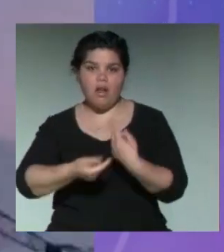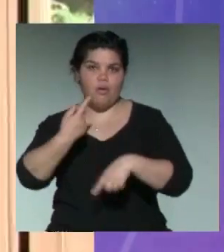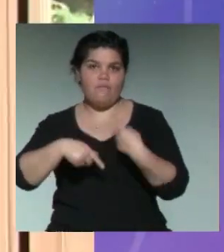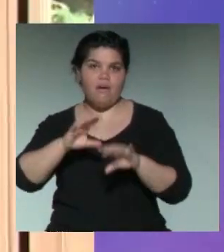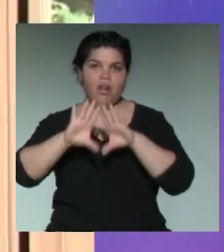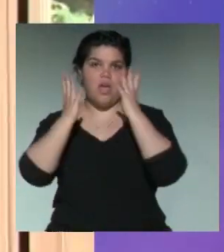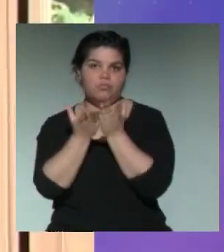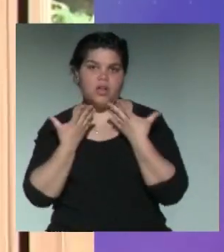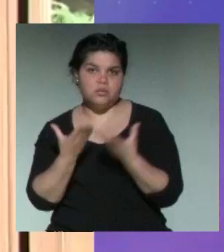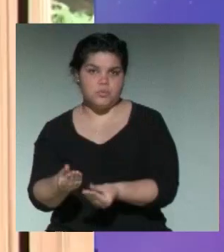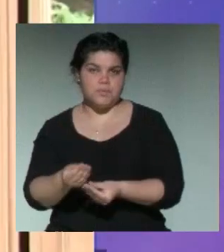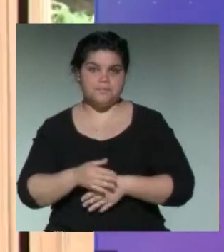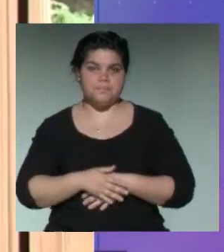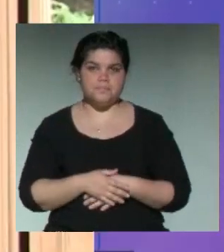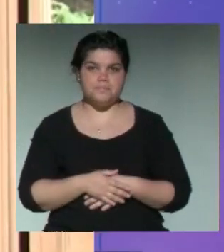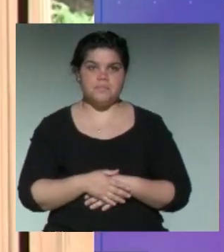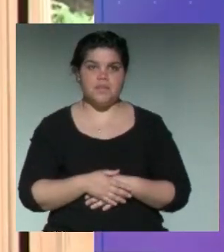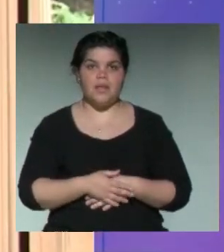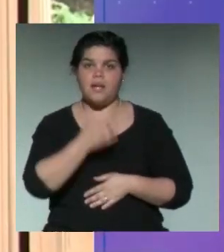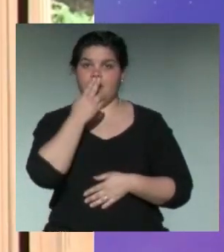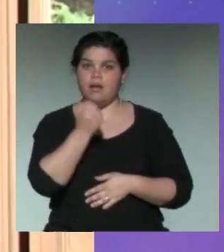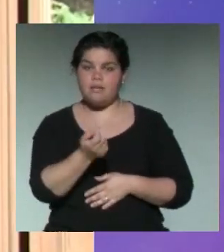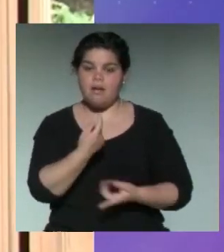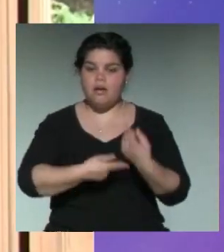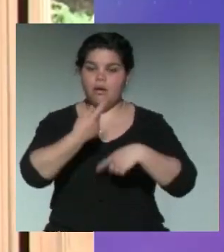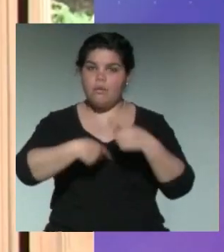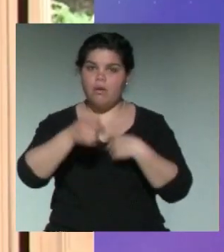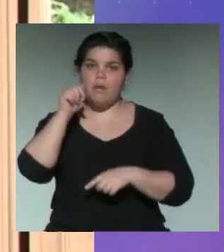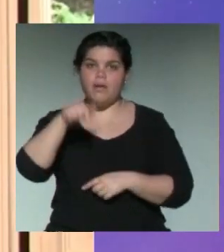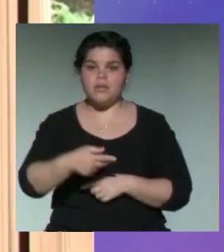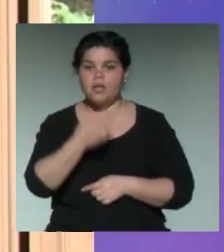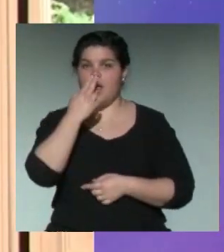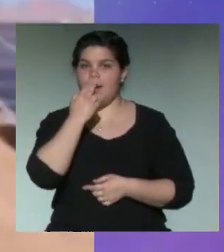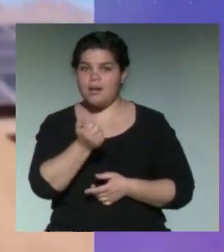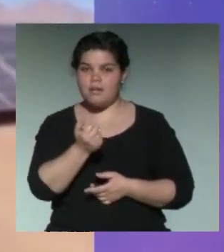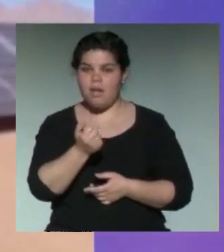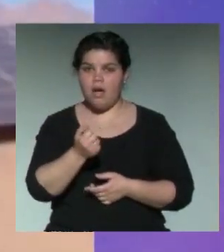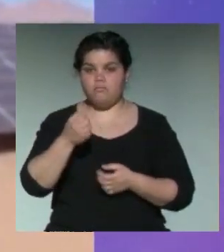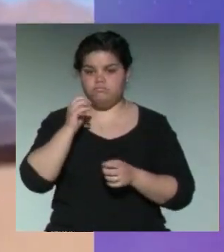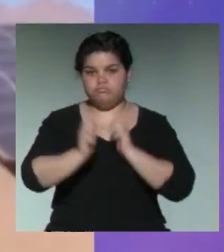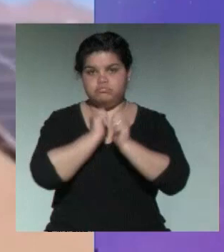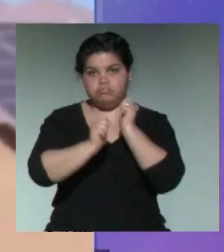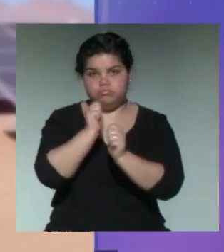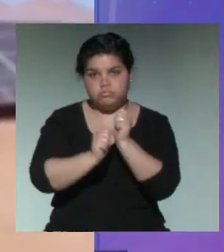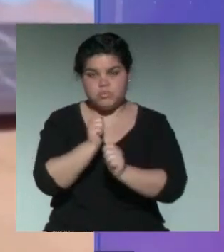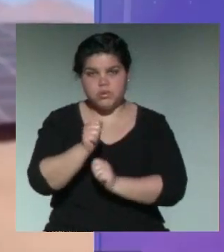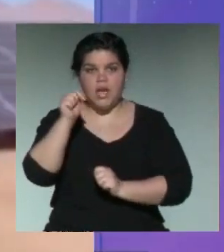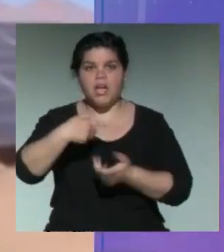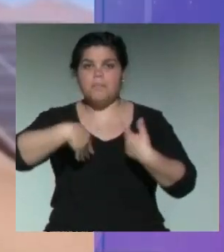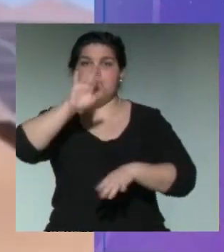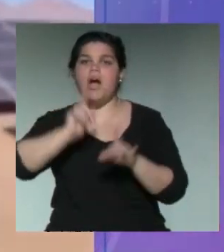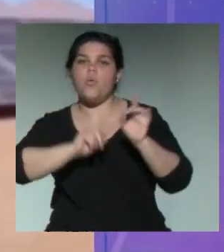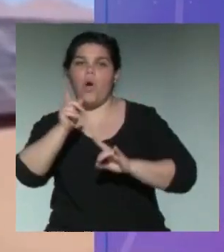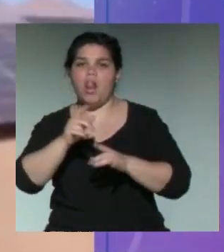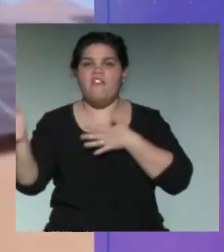¿no? Las energías renovables son una forma de producir energía eléctrica. La característica principal que tienen es que usan el